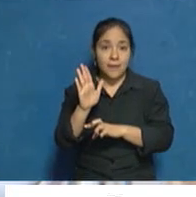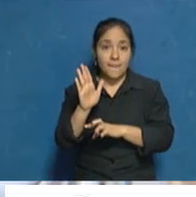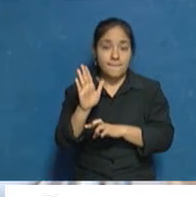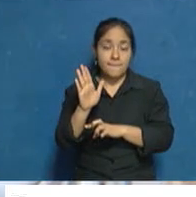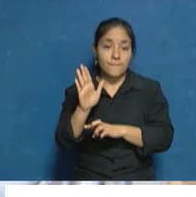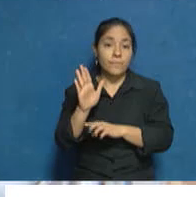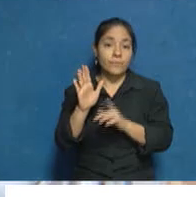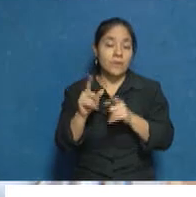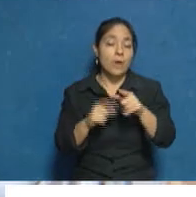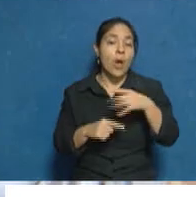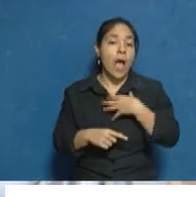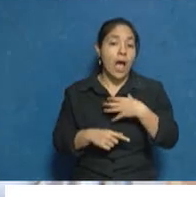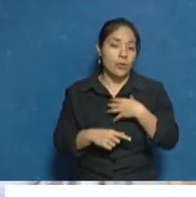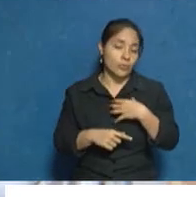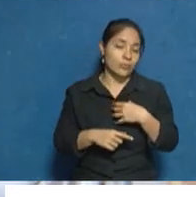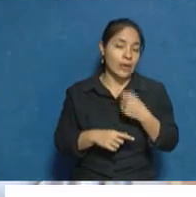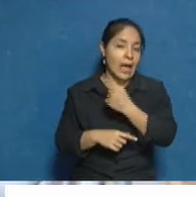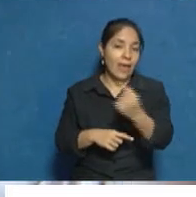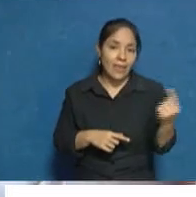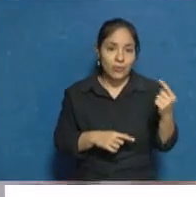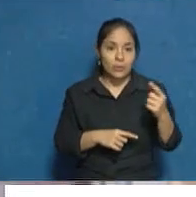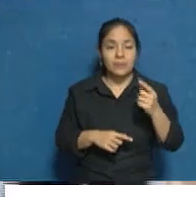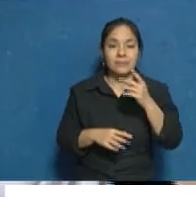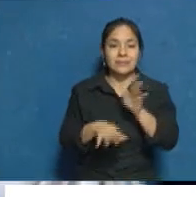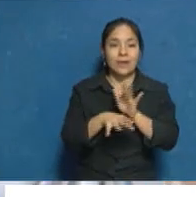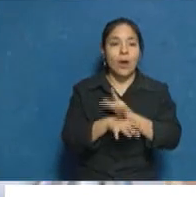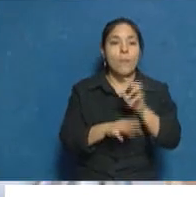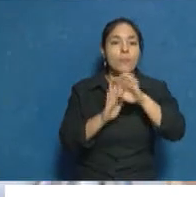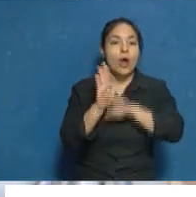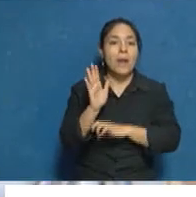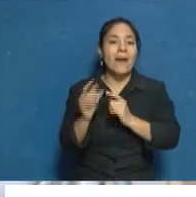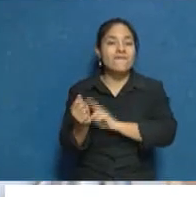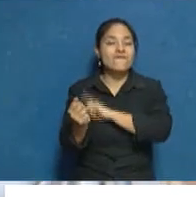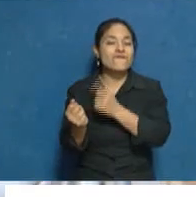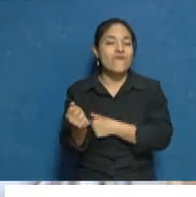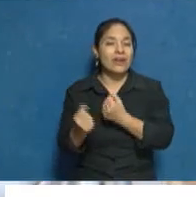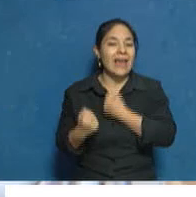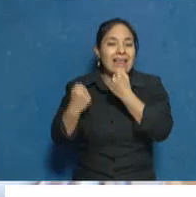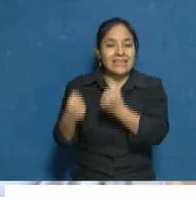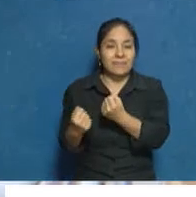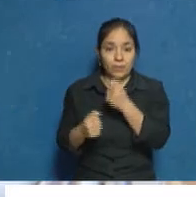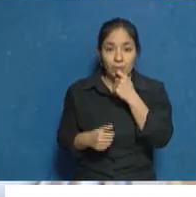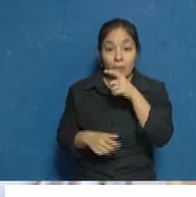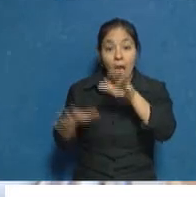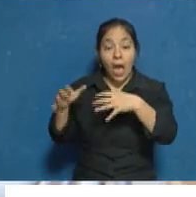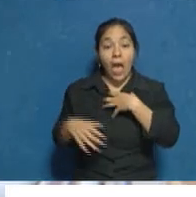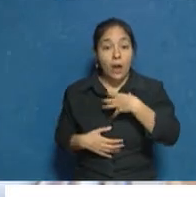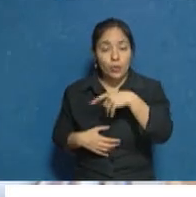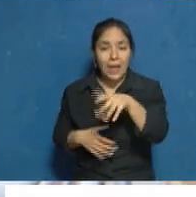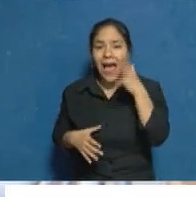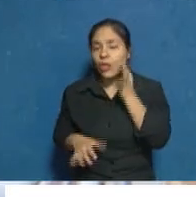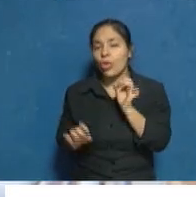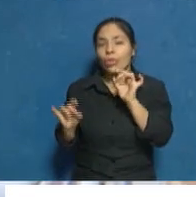a las trayectorias educativas. Por ejemplo, el programa de fortalecimiento es un programa que toma a todos los alumnos que están con